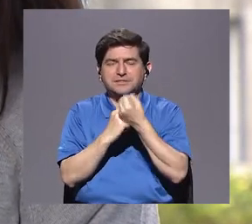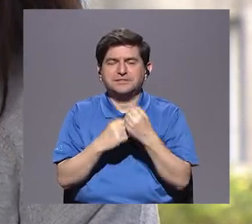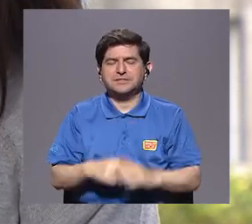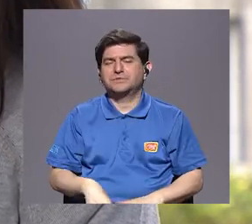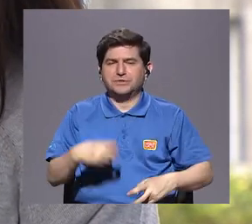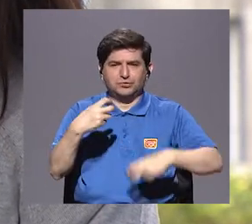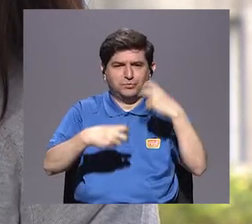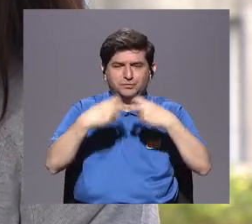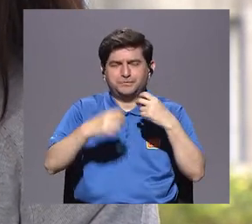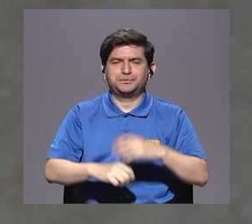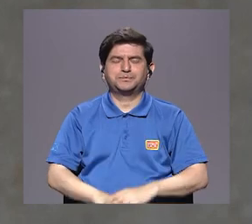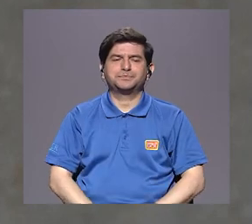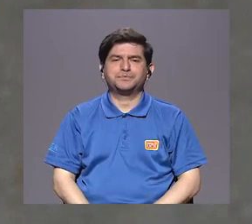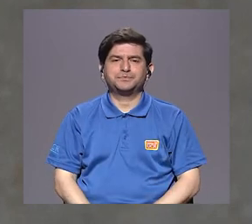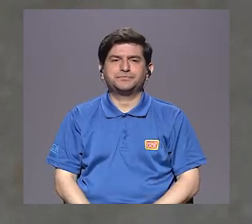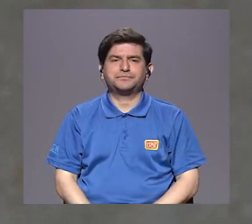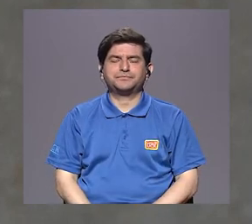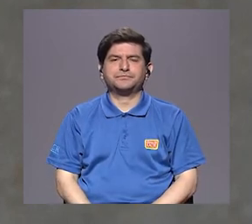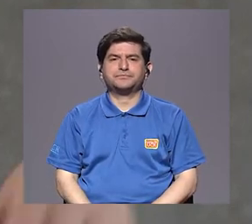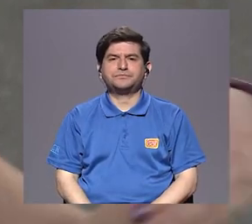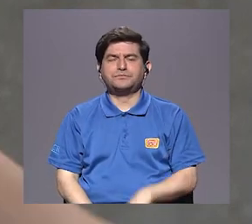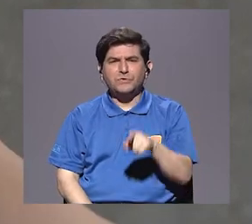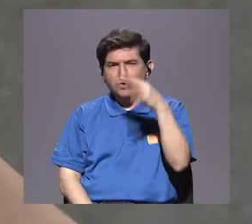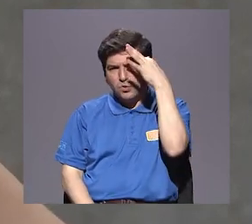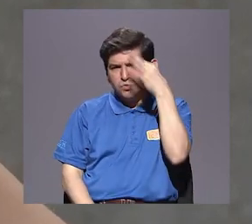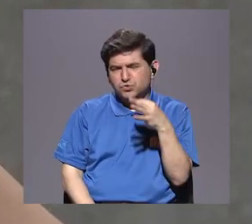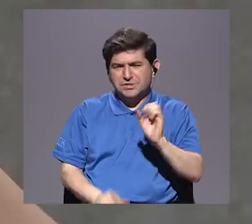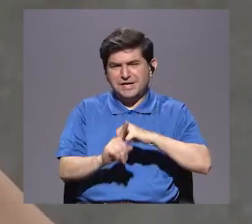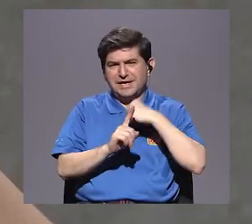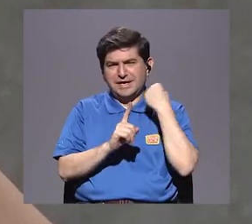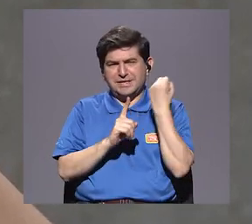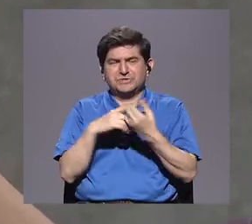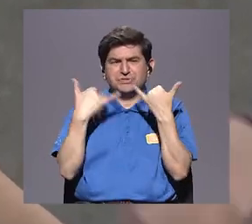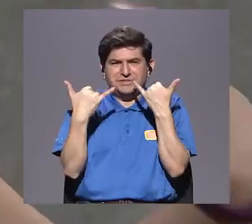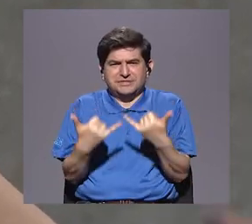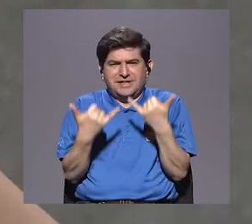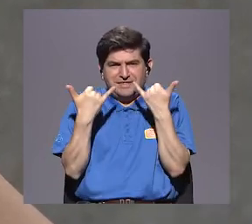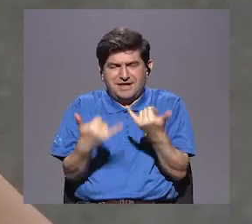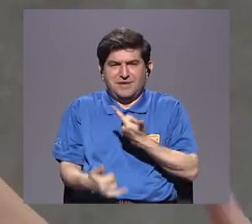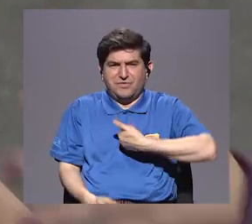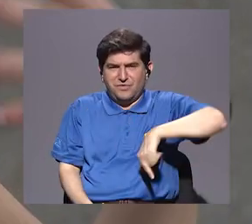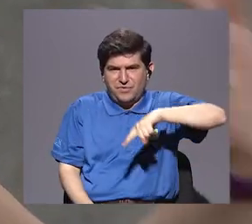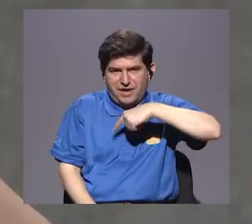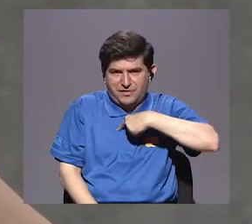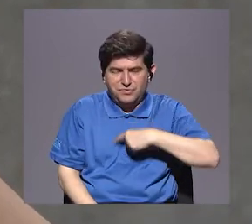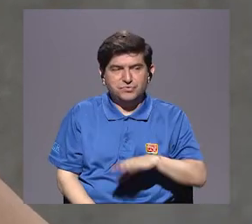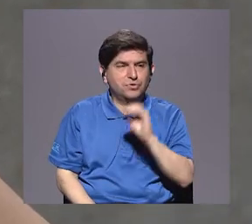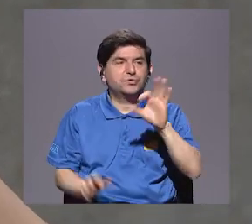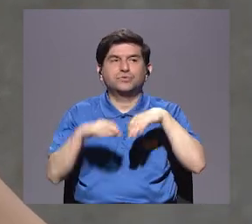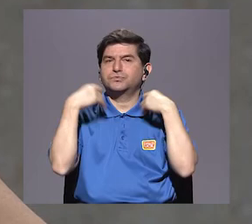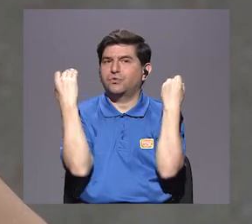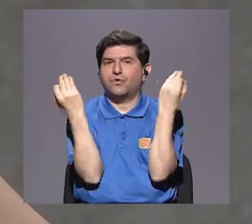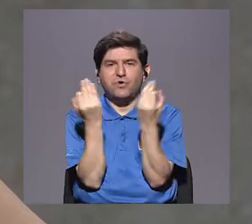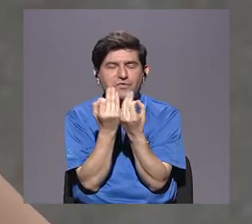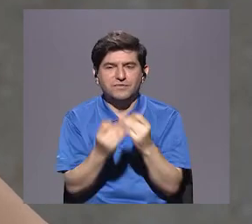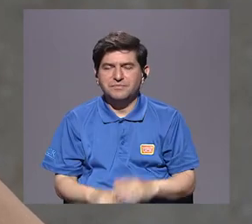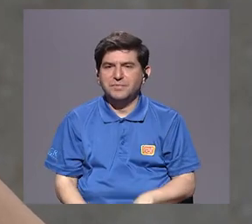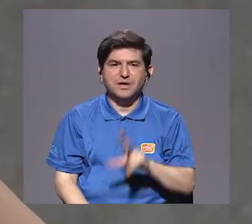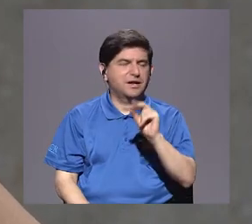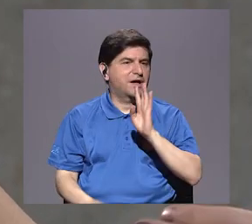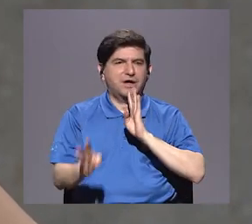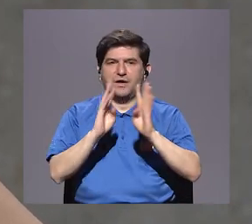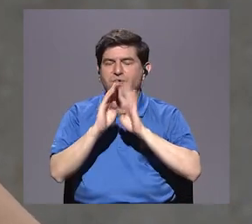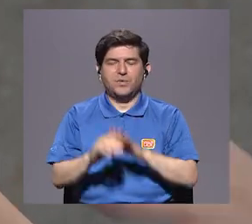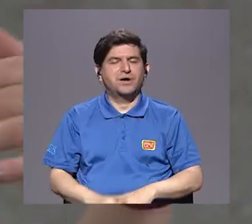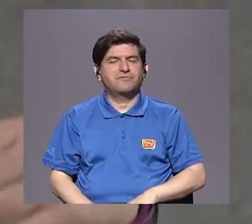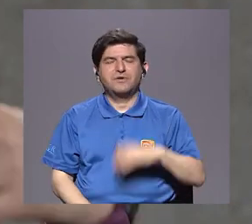de conflicto. ¿Y por qué cree usted que la sociedad en este momento, que nosotros, digamos, o en las familias, no se está hablando